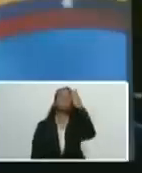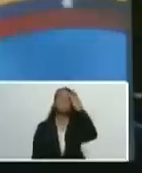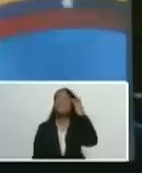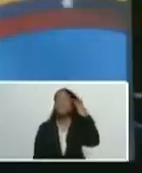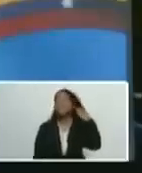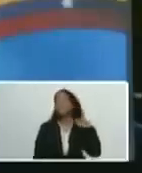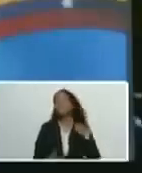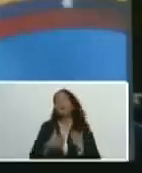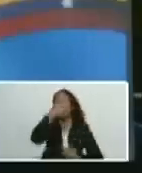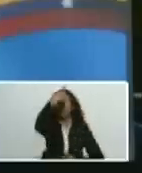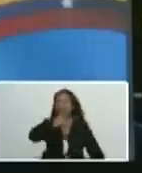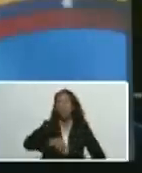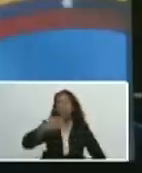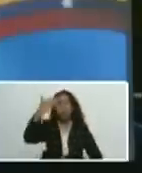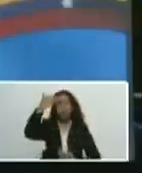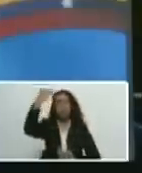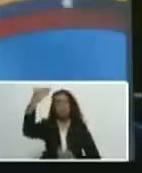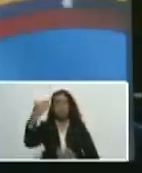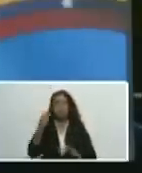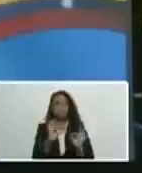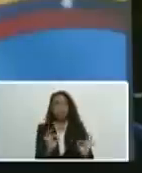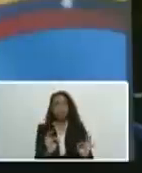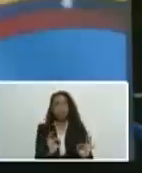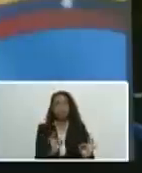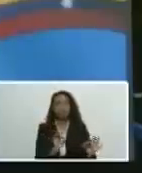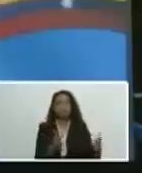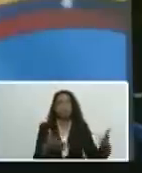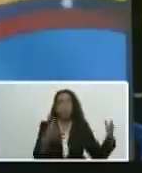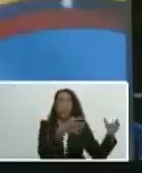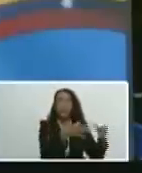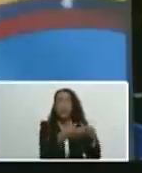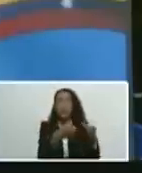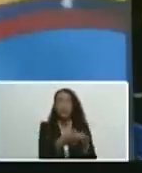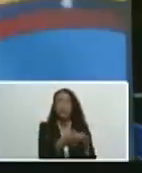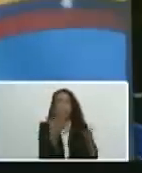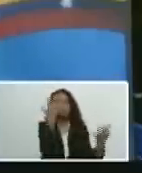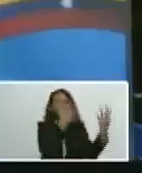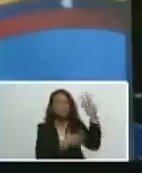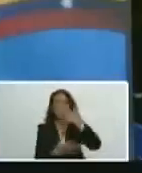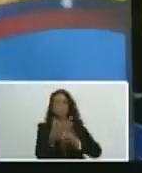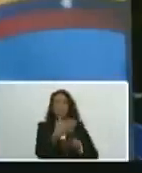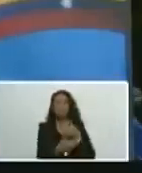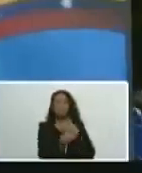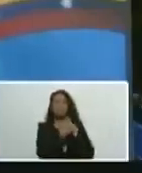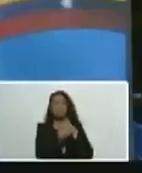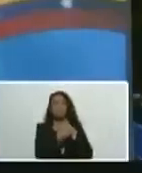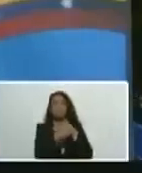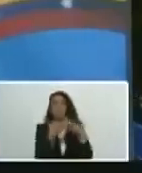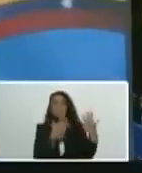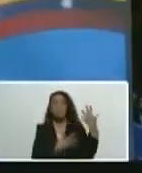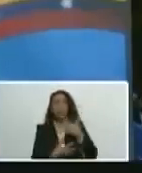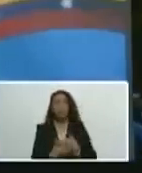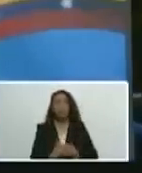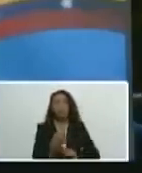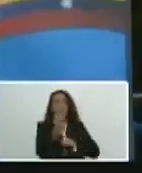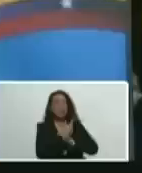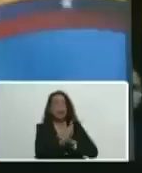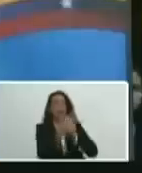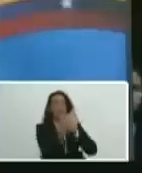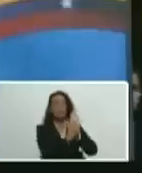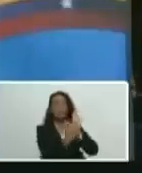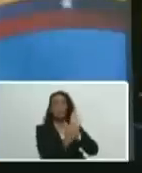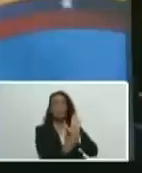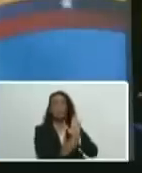Presionados por una estratagema híbrida, difusa, multiespectral, sanciones